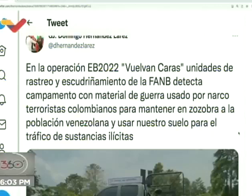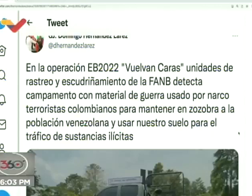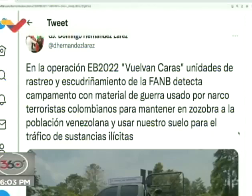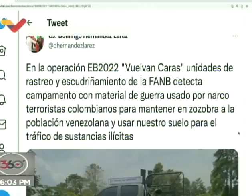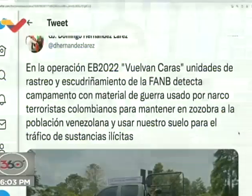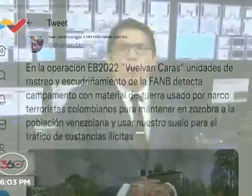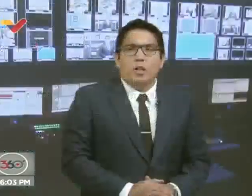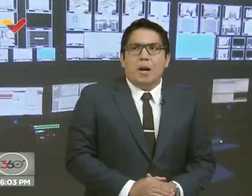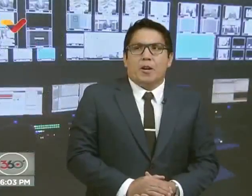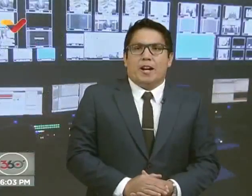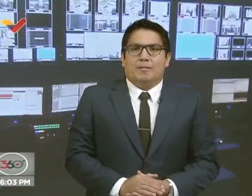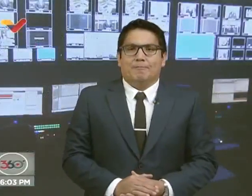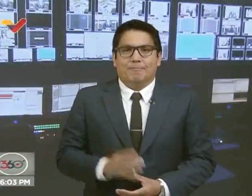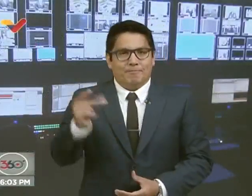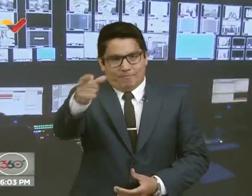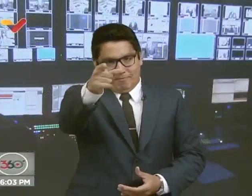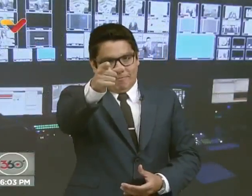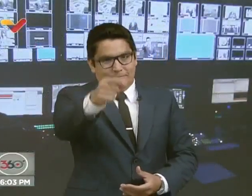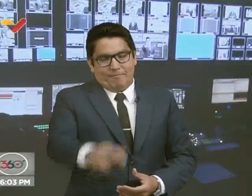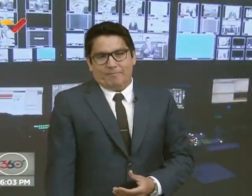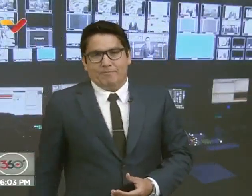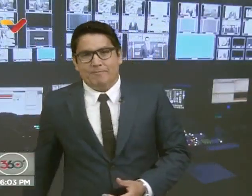Vamos con información de última hora.